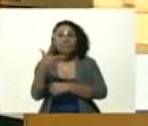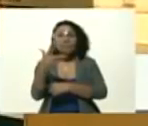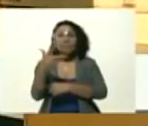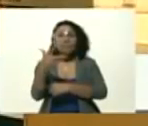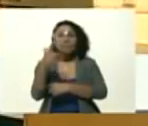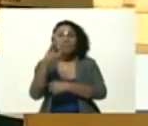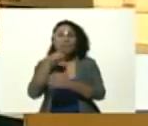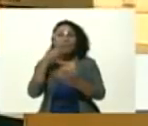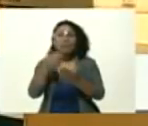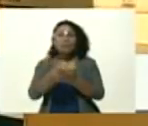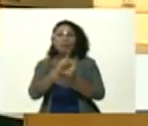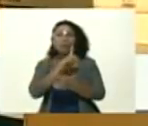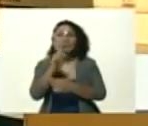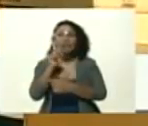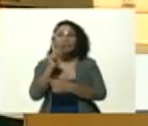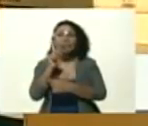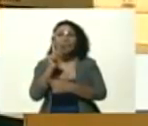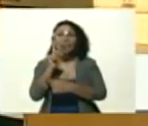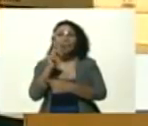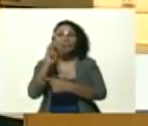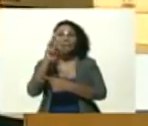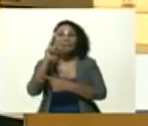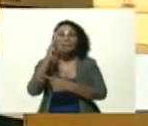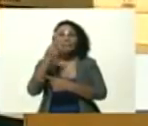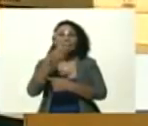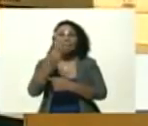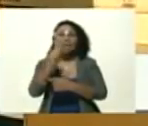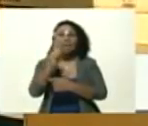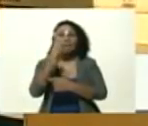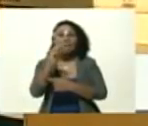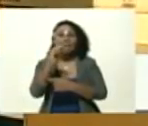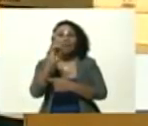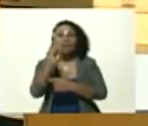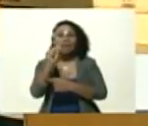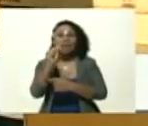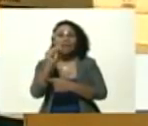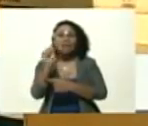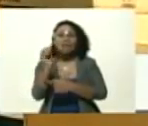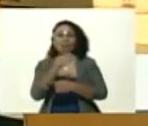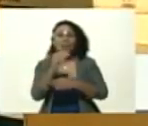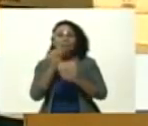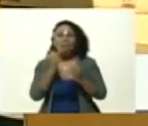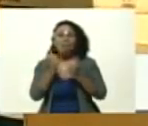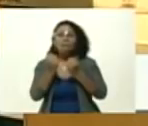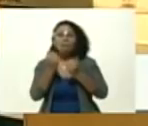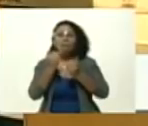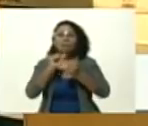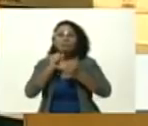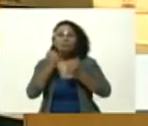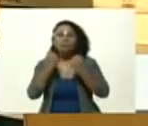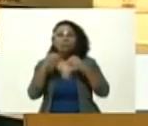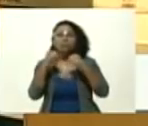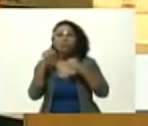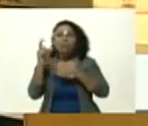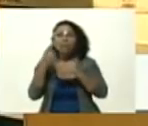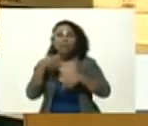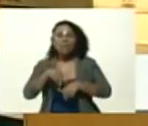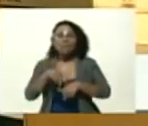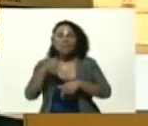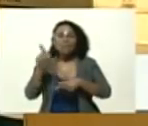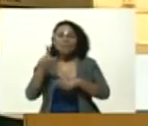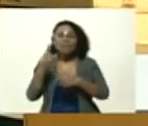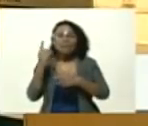hermano presidente, patines mecánicos. Se producen y se le hace el mantenimiento en el estado